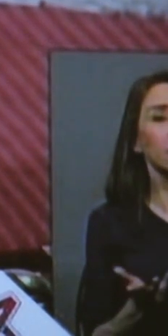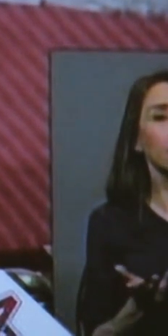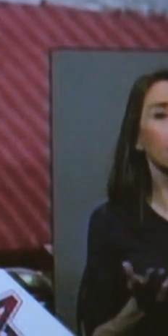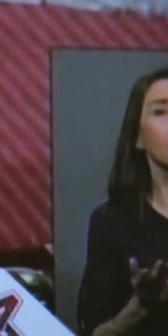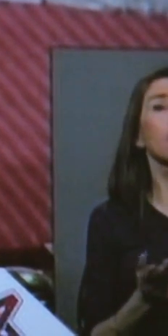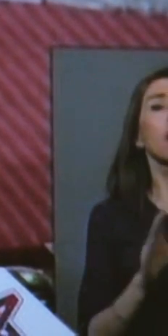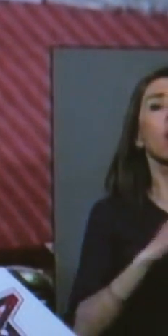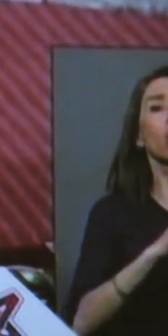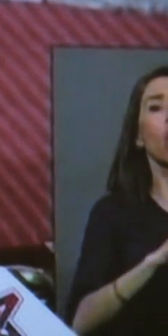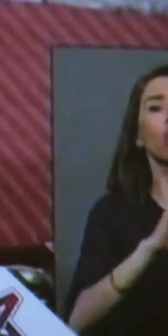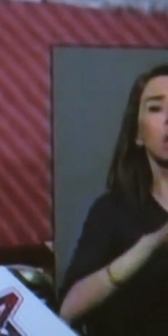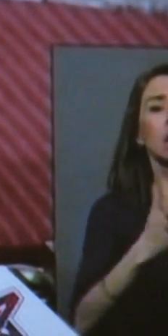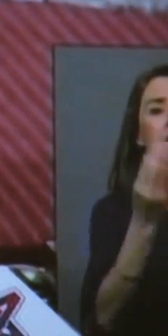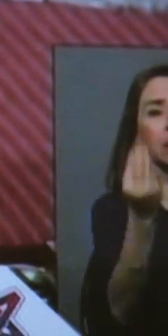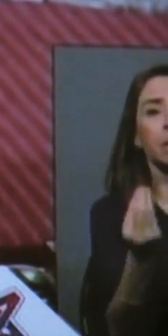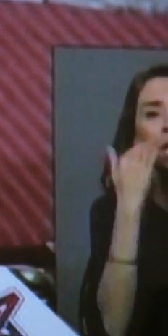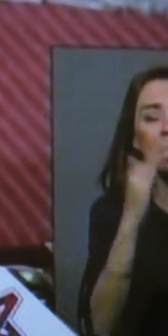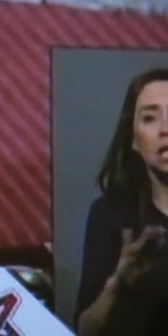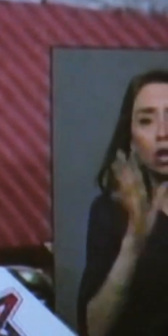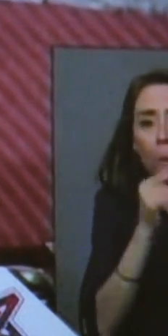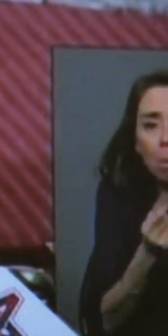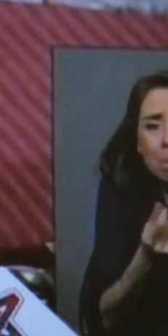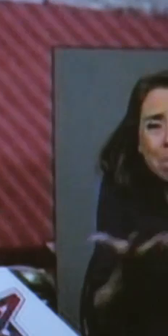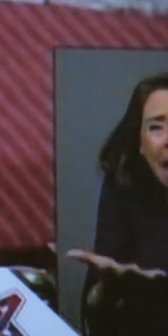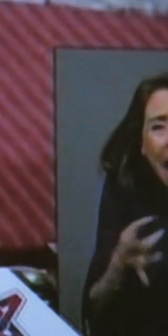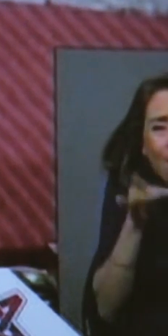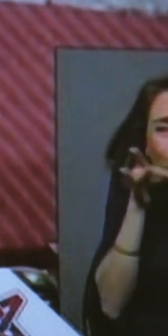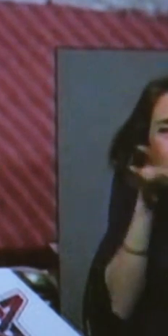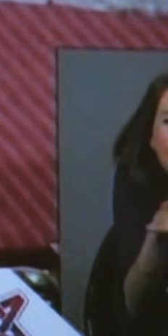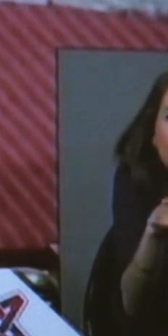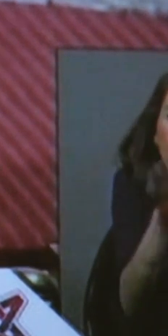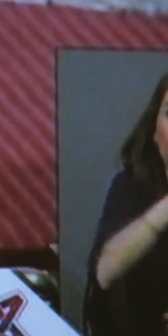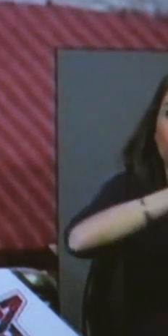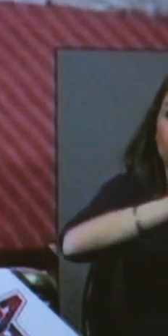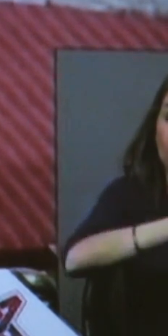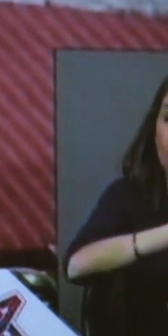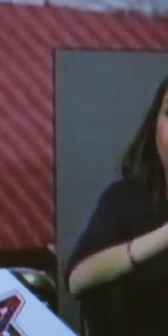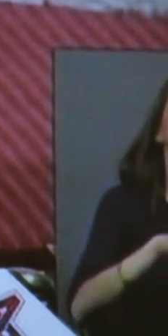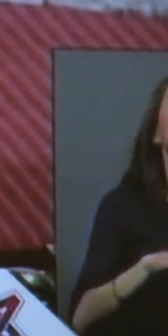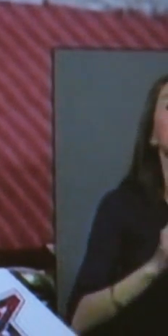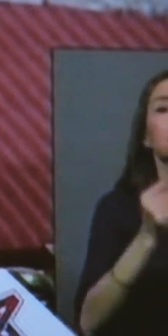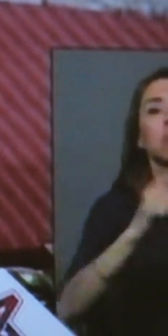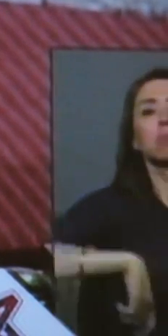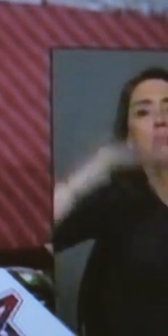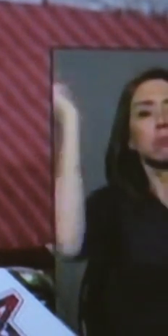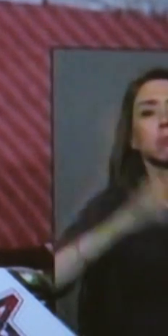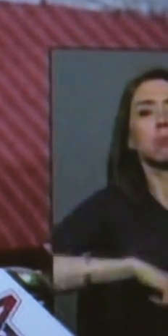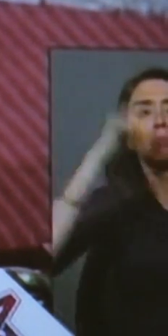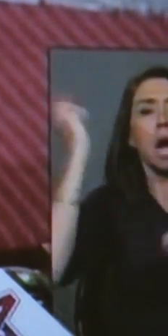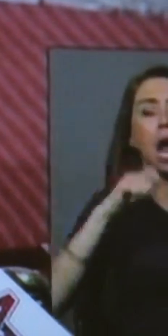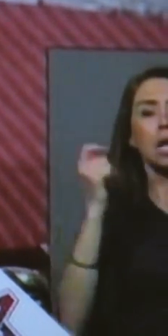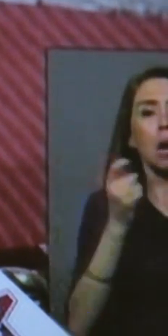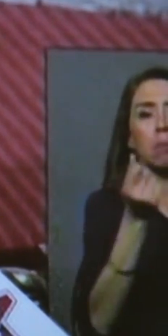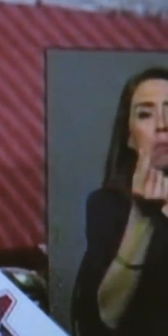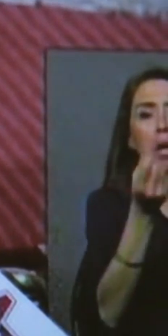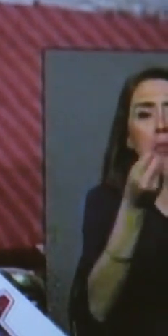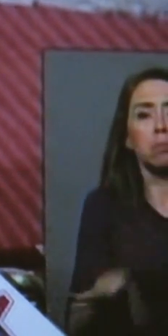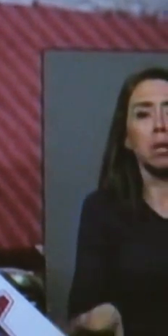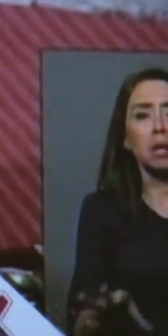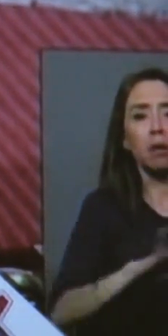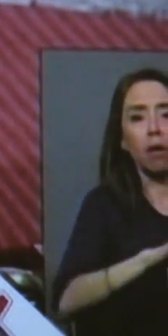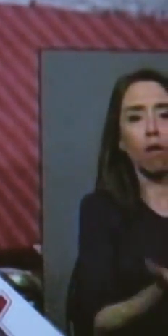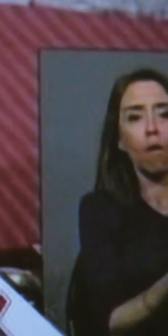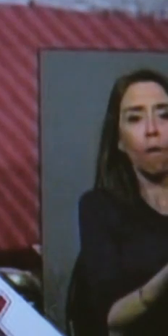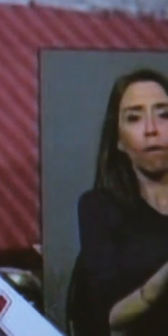contra el bienestar de los niños más vulnerables de nuestro país, además de haber malgastado y desperdiciado recursos públicos